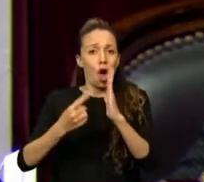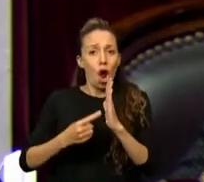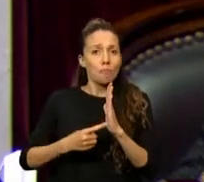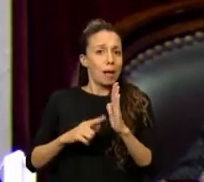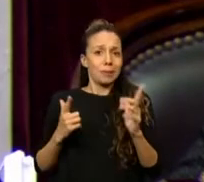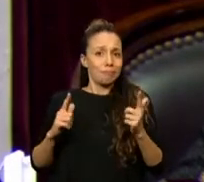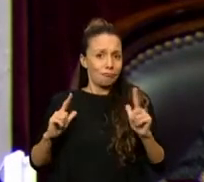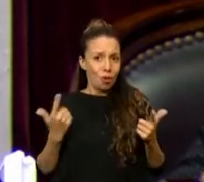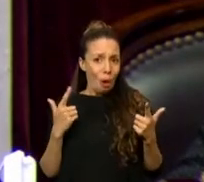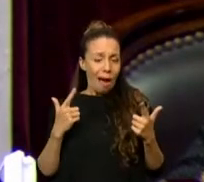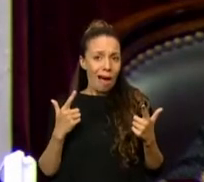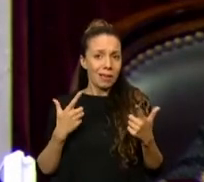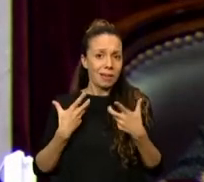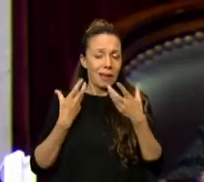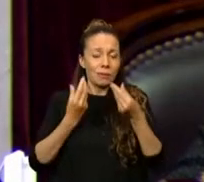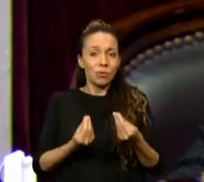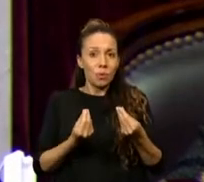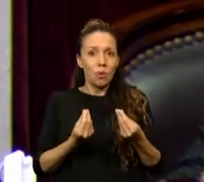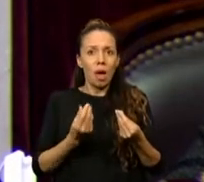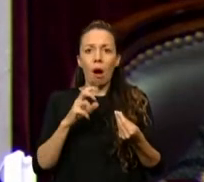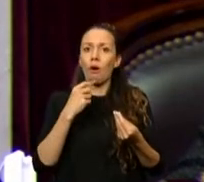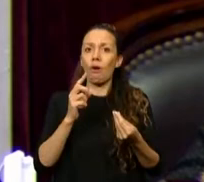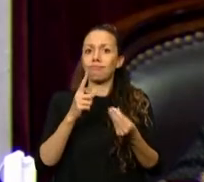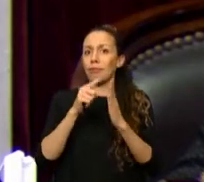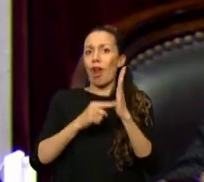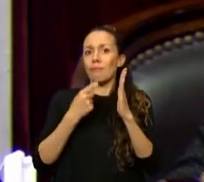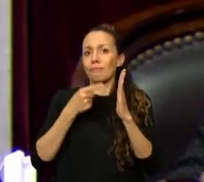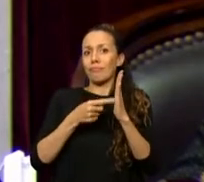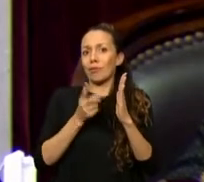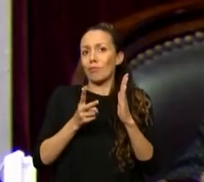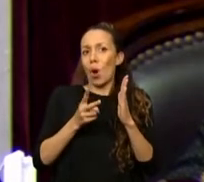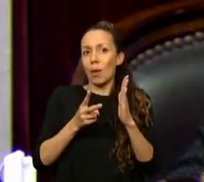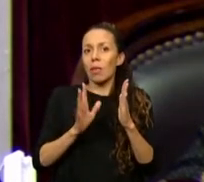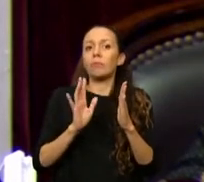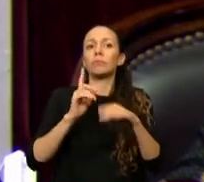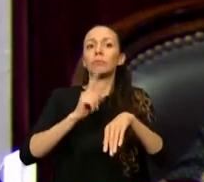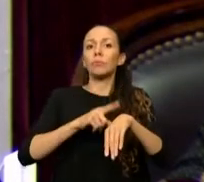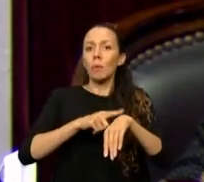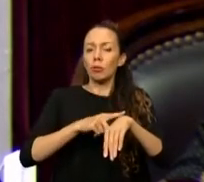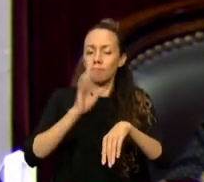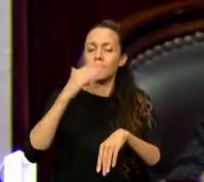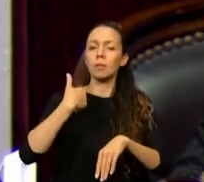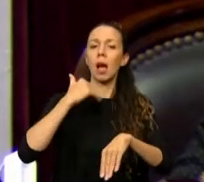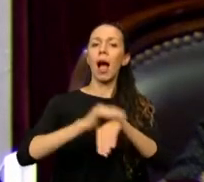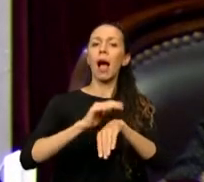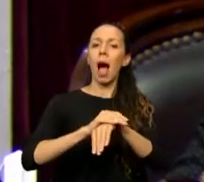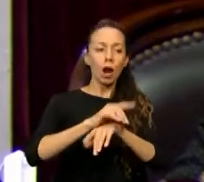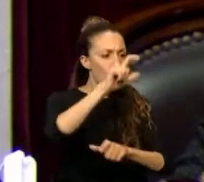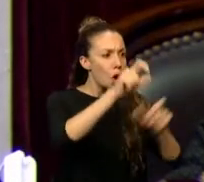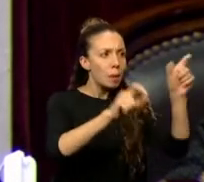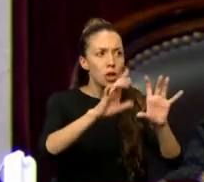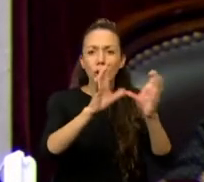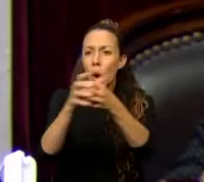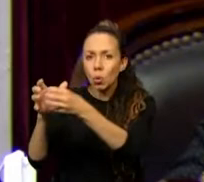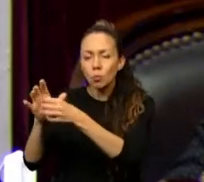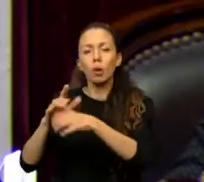restringieron muchas veces esa posibilidad, se han hecho cargo de asistir con ese trabajo